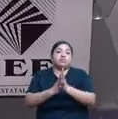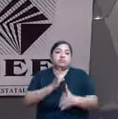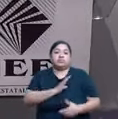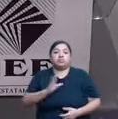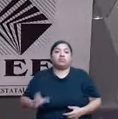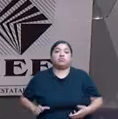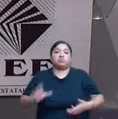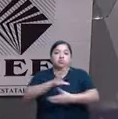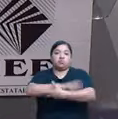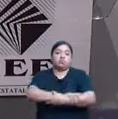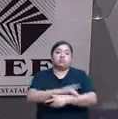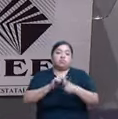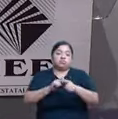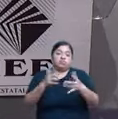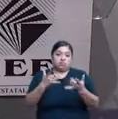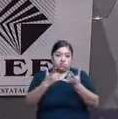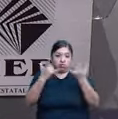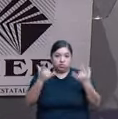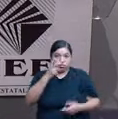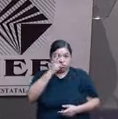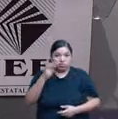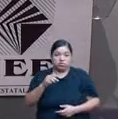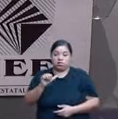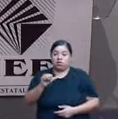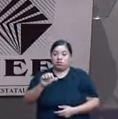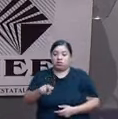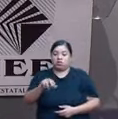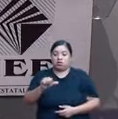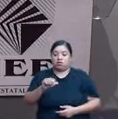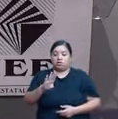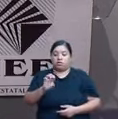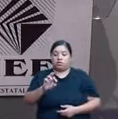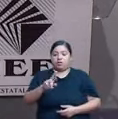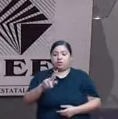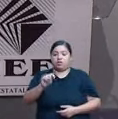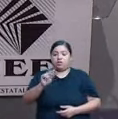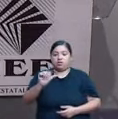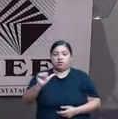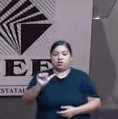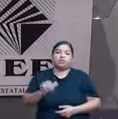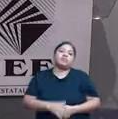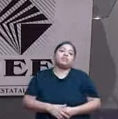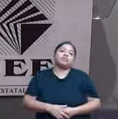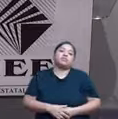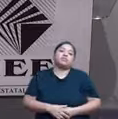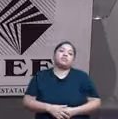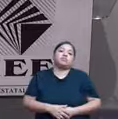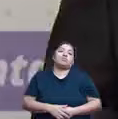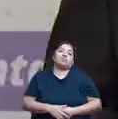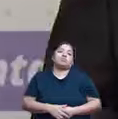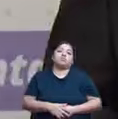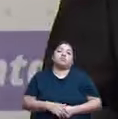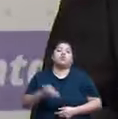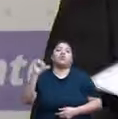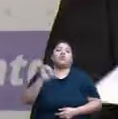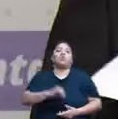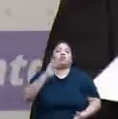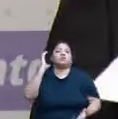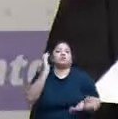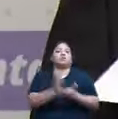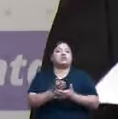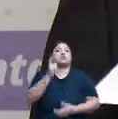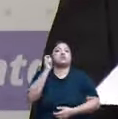de la candidatura común Seguiremos Haciendo Historia en Hidalgo, Ana Berta Díaz Gutiérrez. Adelante, candidata. Hoy se acabó la mano de obra barata